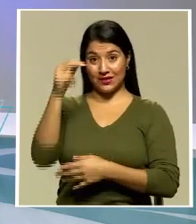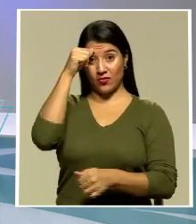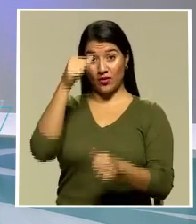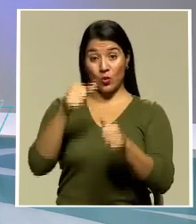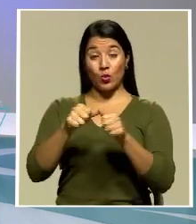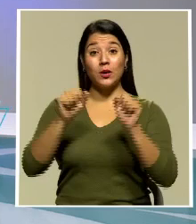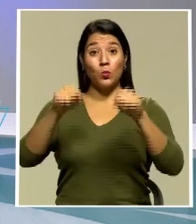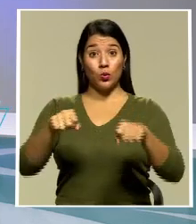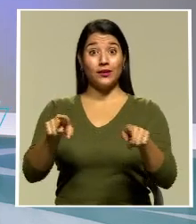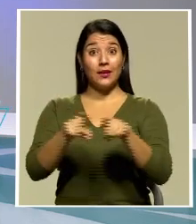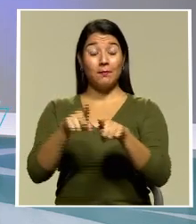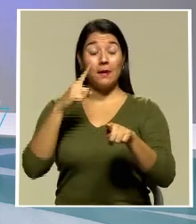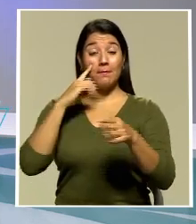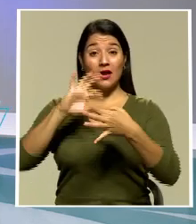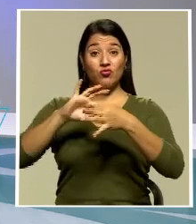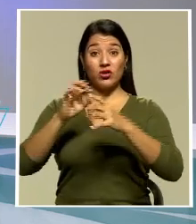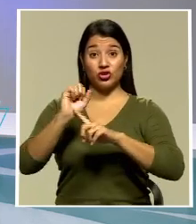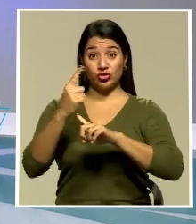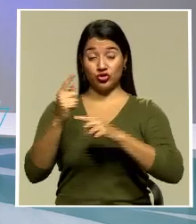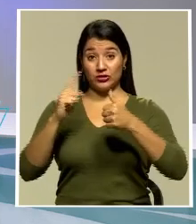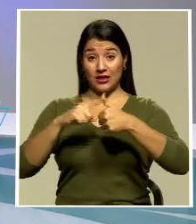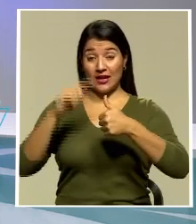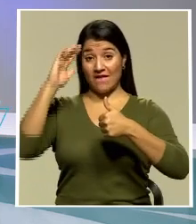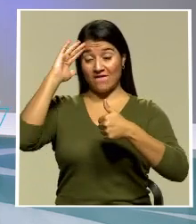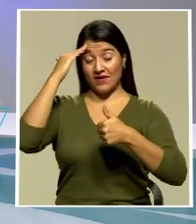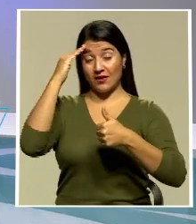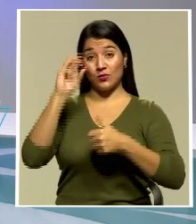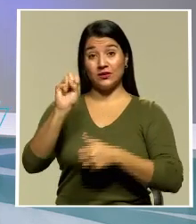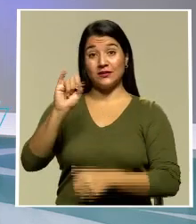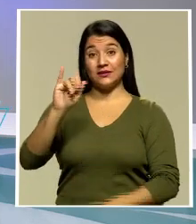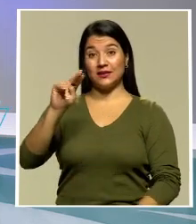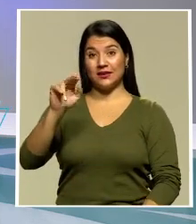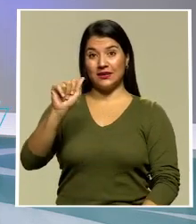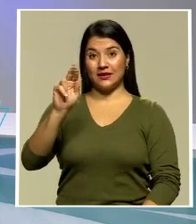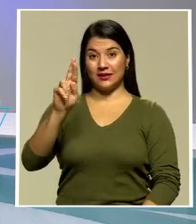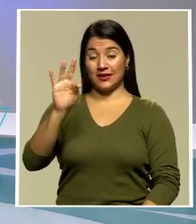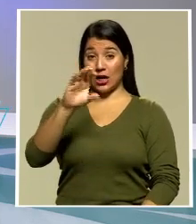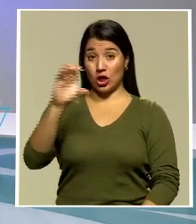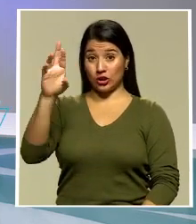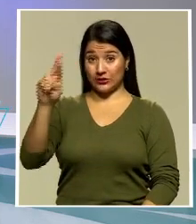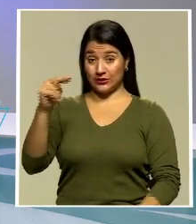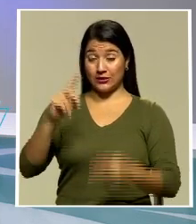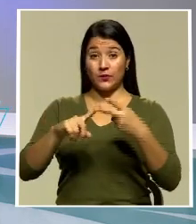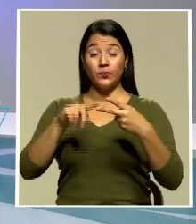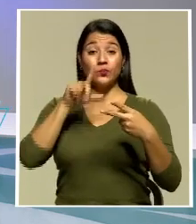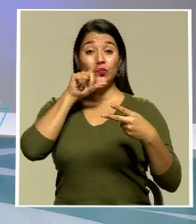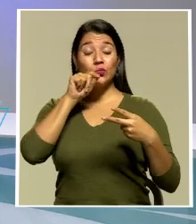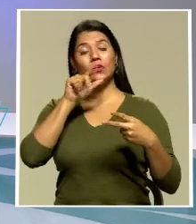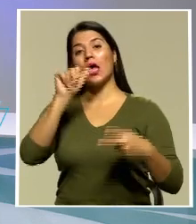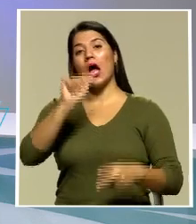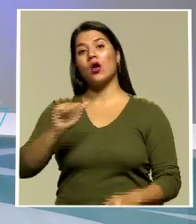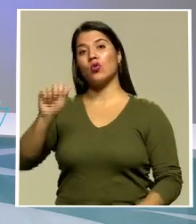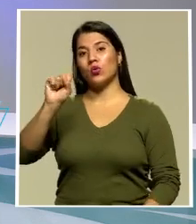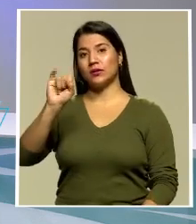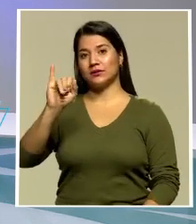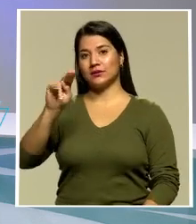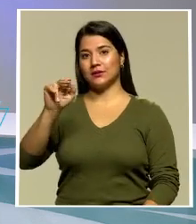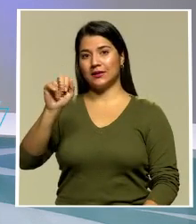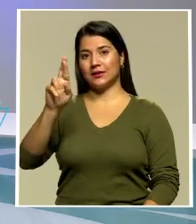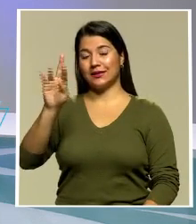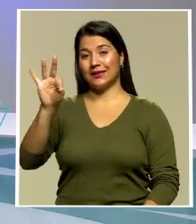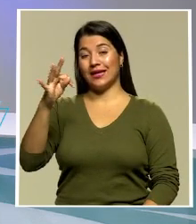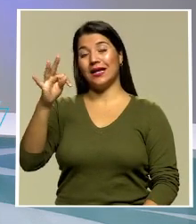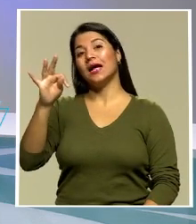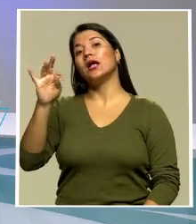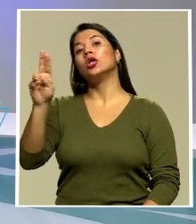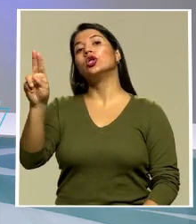nuestras redes sociales. En Facebook nos puede encontrar como CINAR Costa Rica Noticias, en Twitter como @CINAR Noticias y en YouTube como Costa